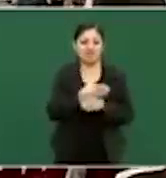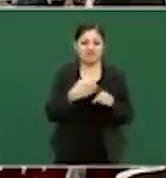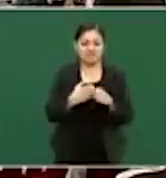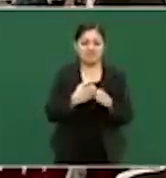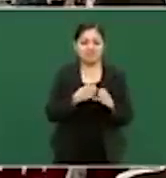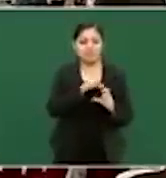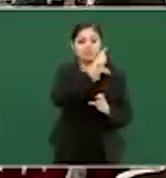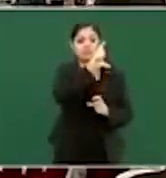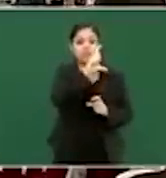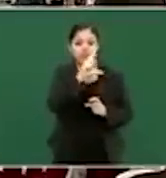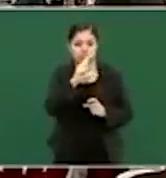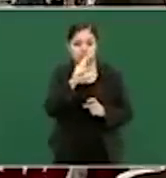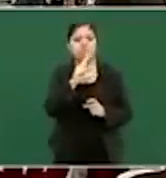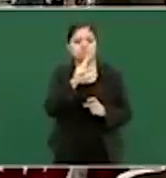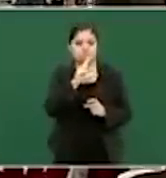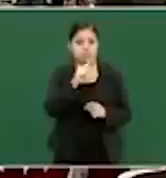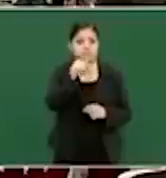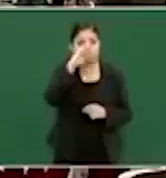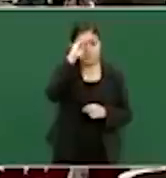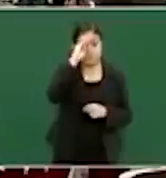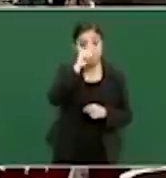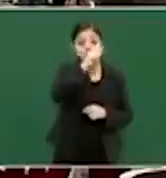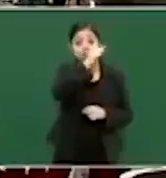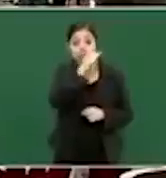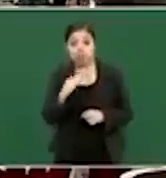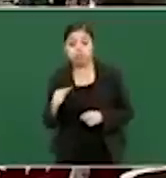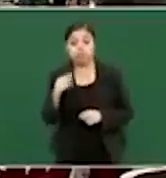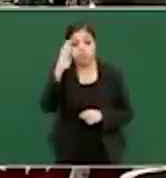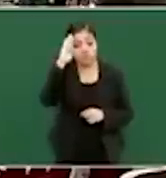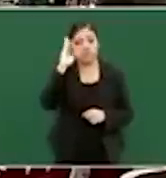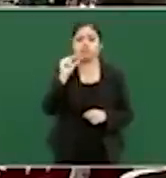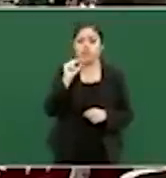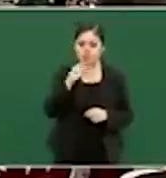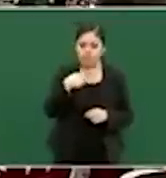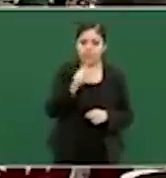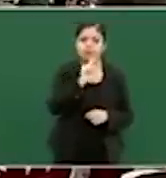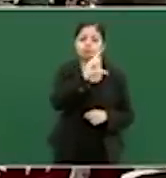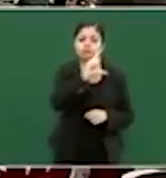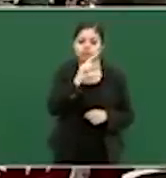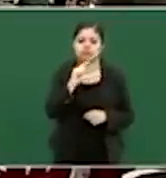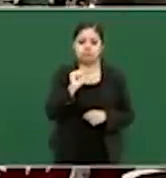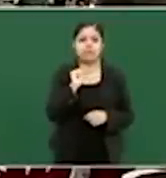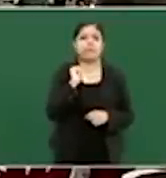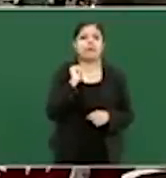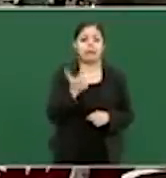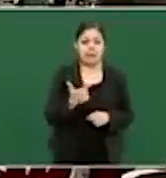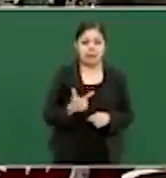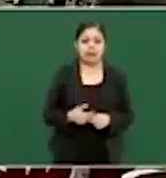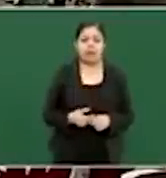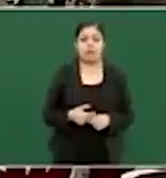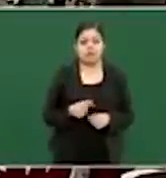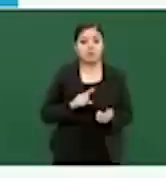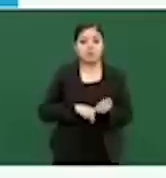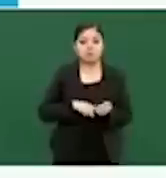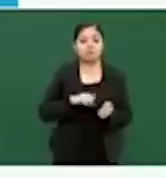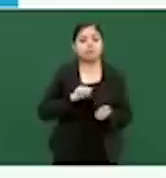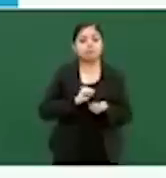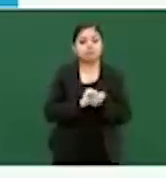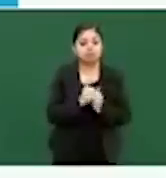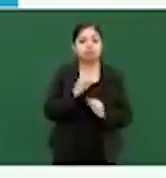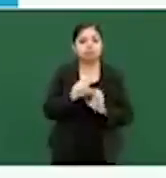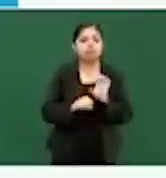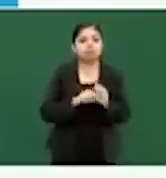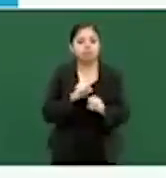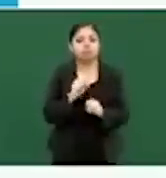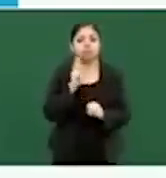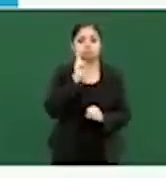baja, tenue, todavía a la bajada, pero a la baja. Y para como pintaban las cosas, creo que el hecho de ya haber logrado iniciar este descenso